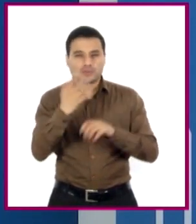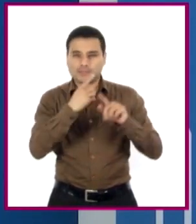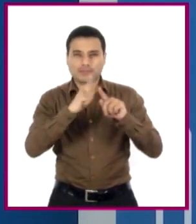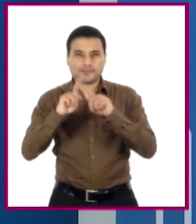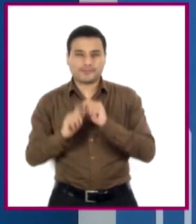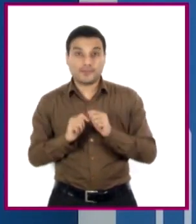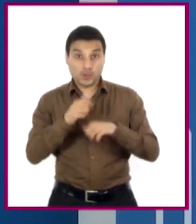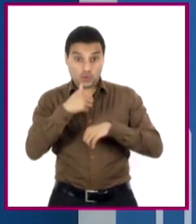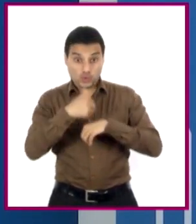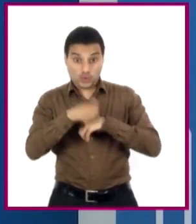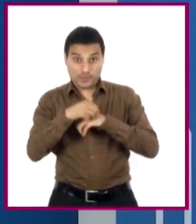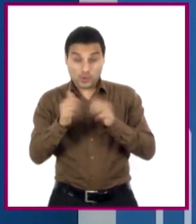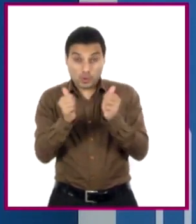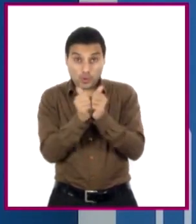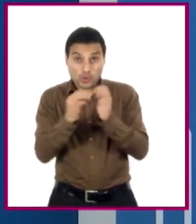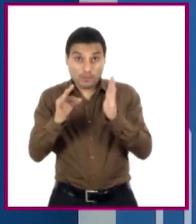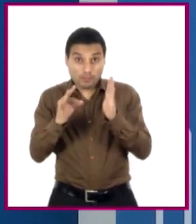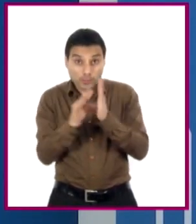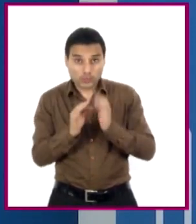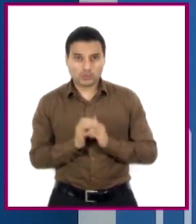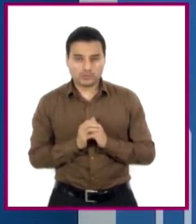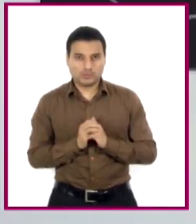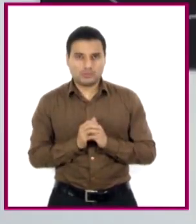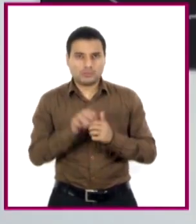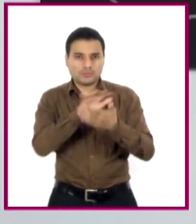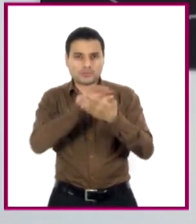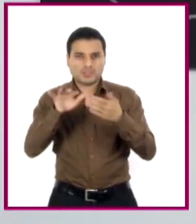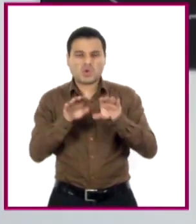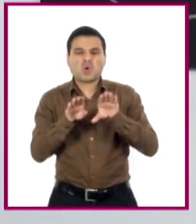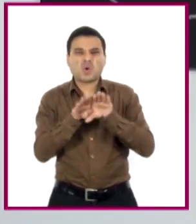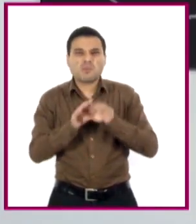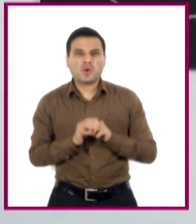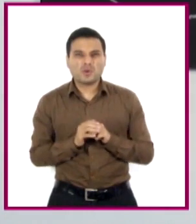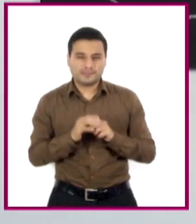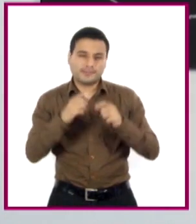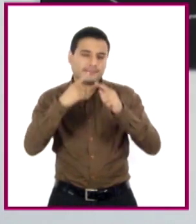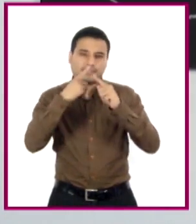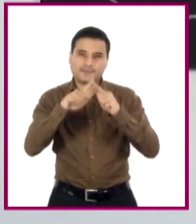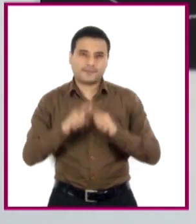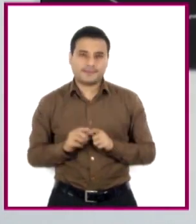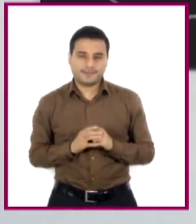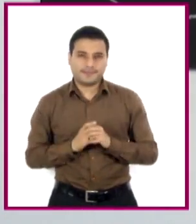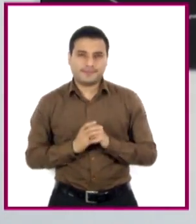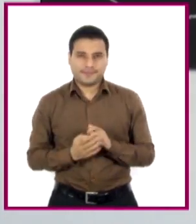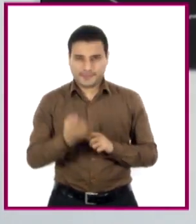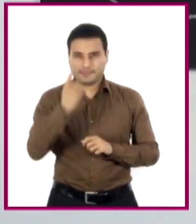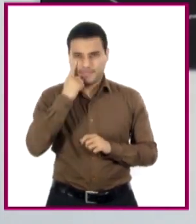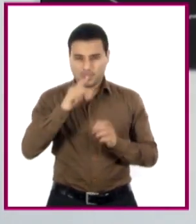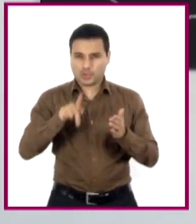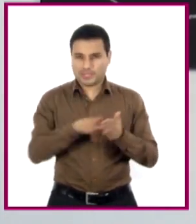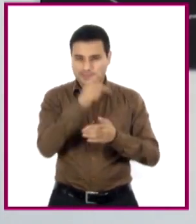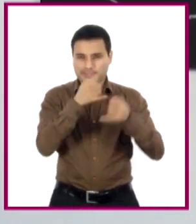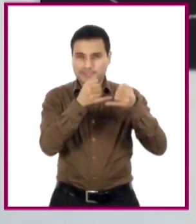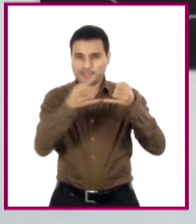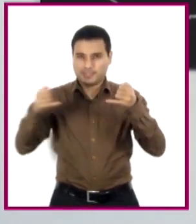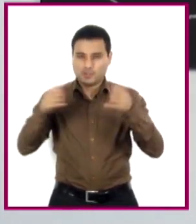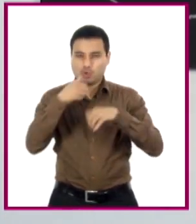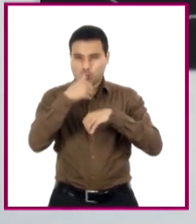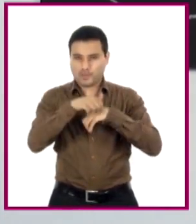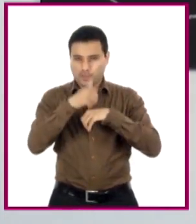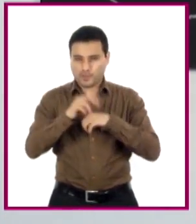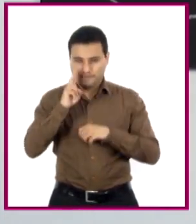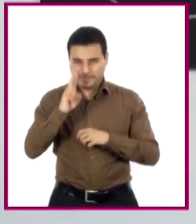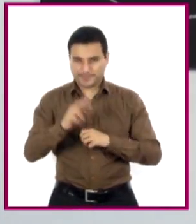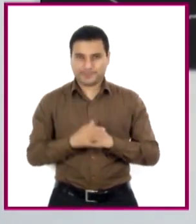decimales se escriben y leen de diferentes formas. Regresemos a nuestra recta numérica y veamos otros ejemplos.